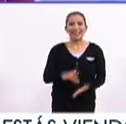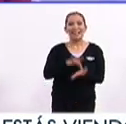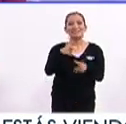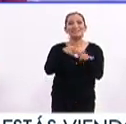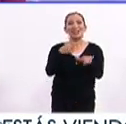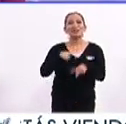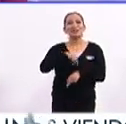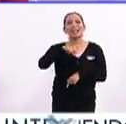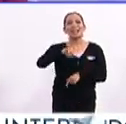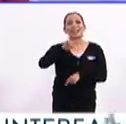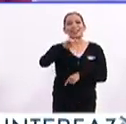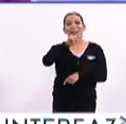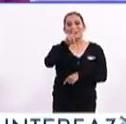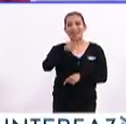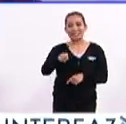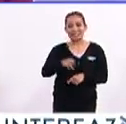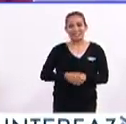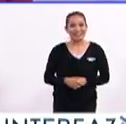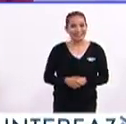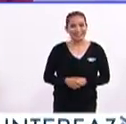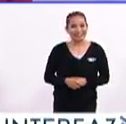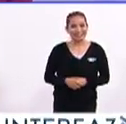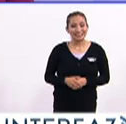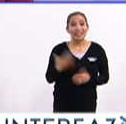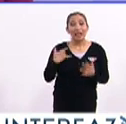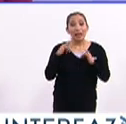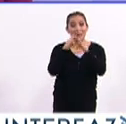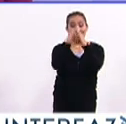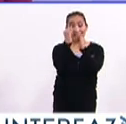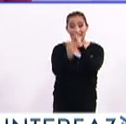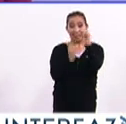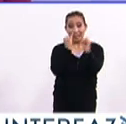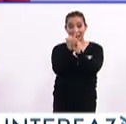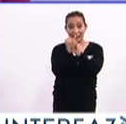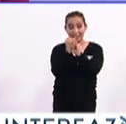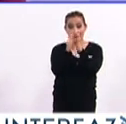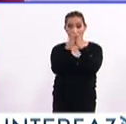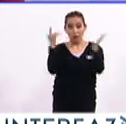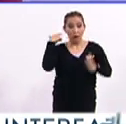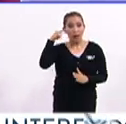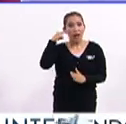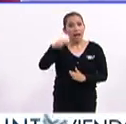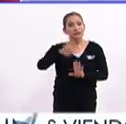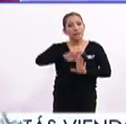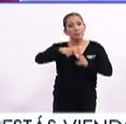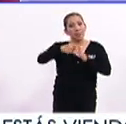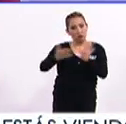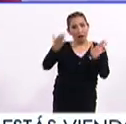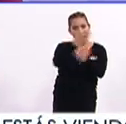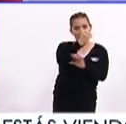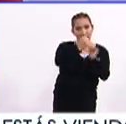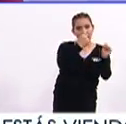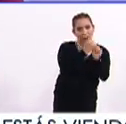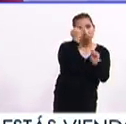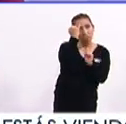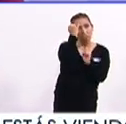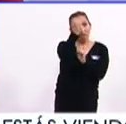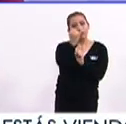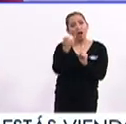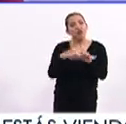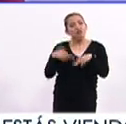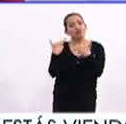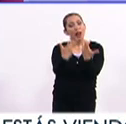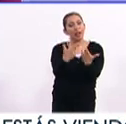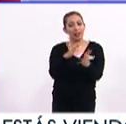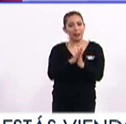Gracias por seguir con nosotros en Interfaz. Bueno, la Feria Internacional del Libro de Guadalajara puso en marcha desde hace unos años la iniciativa Dona